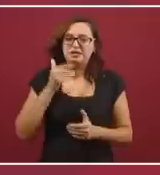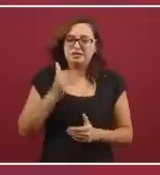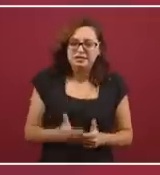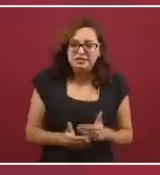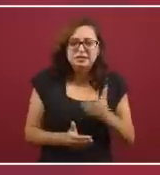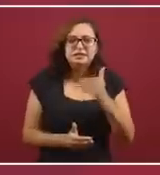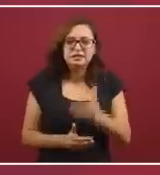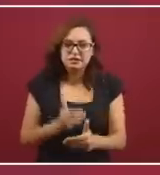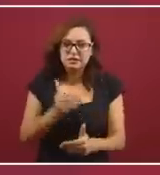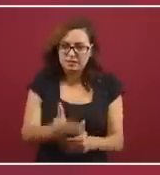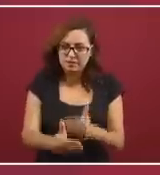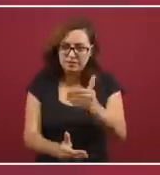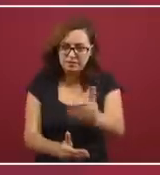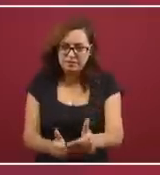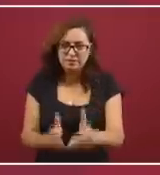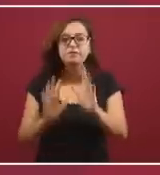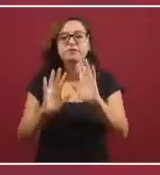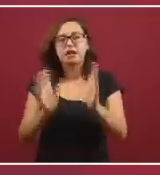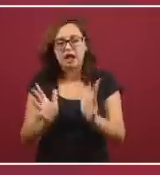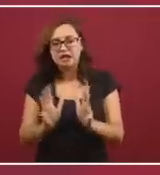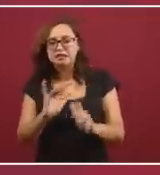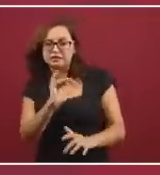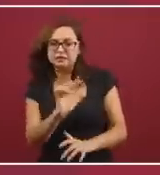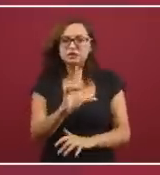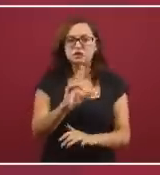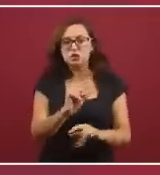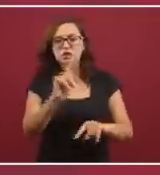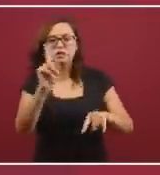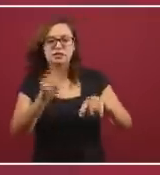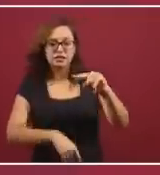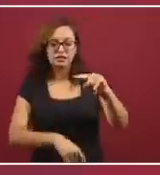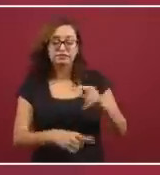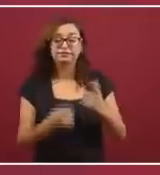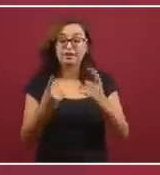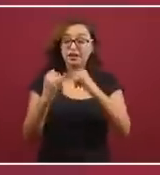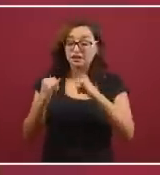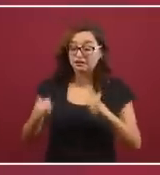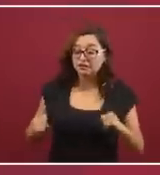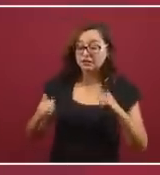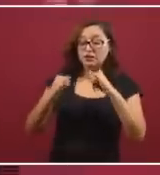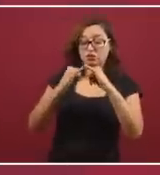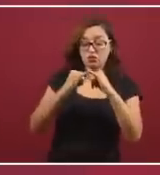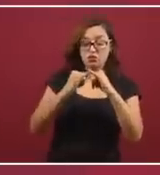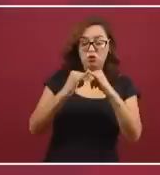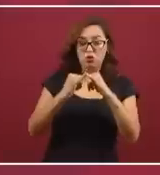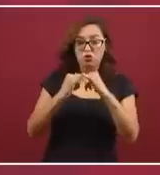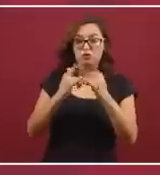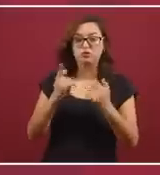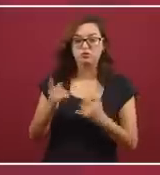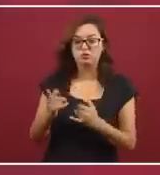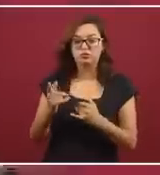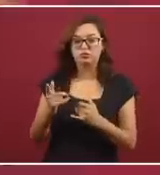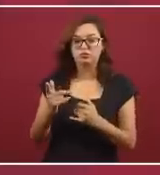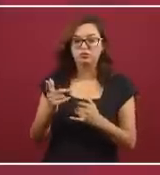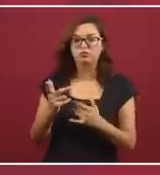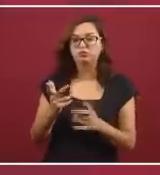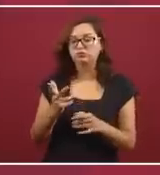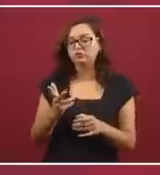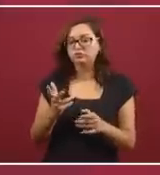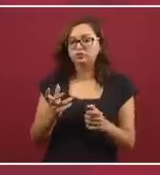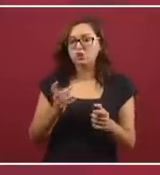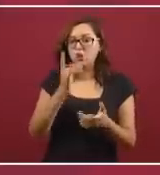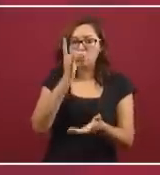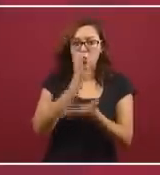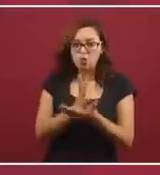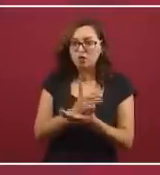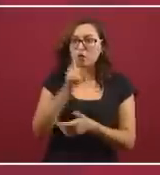el instituto para devolverle al pueblo lo robado va a recibir lo que se confisque